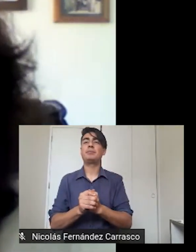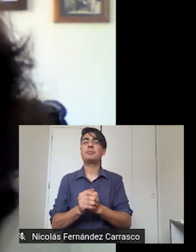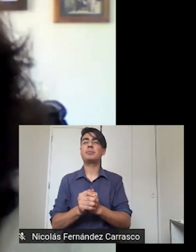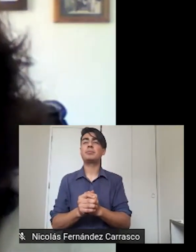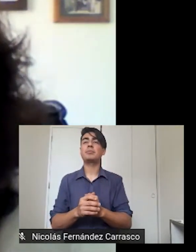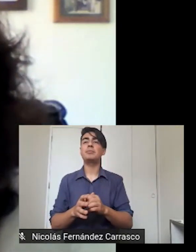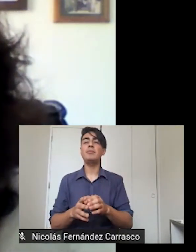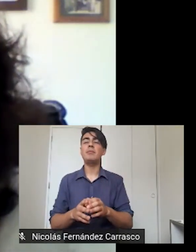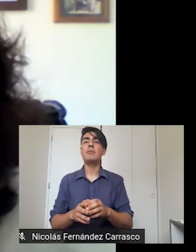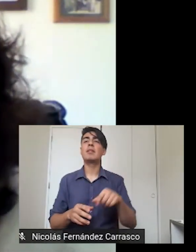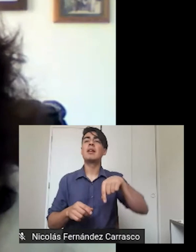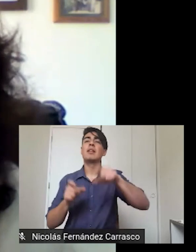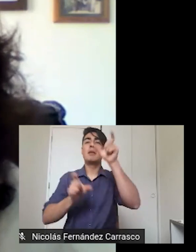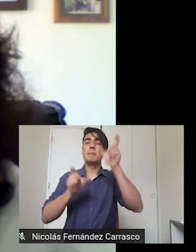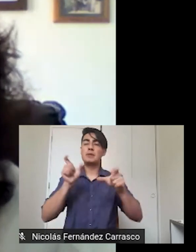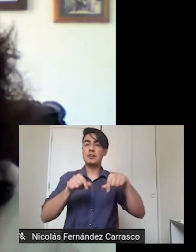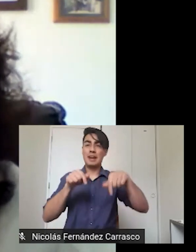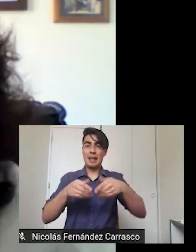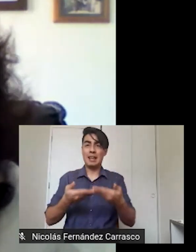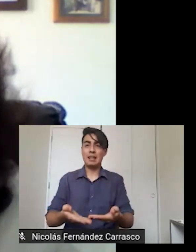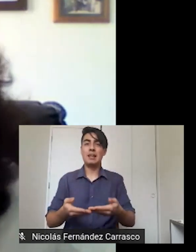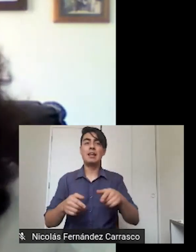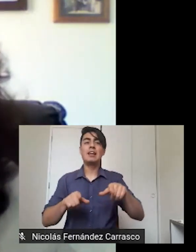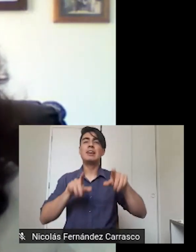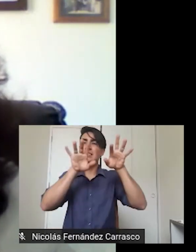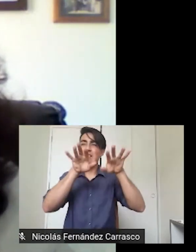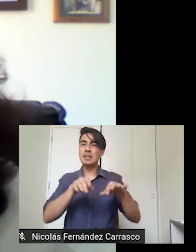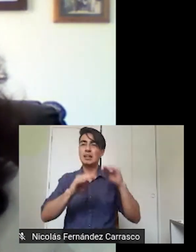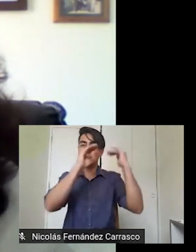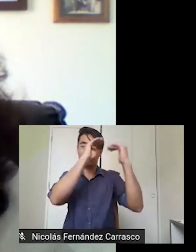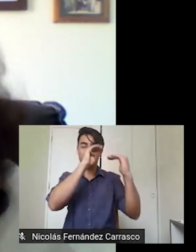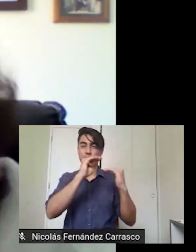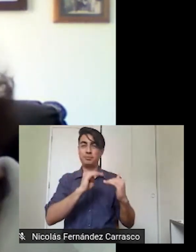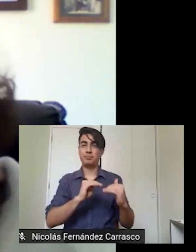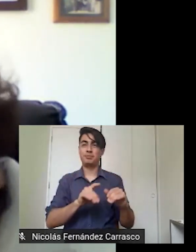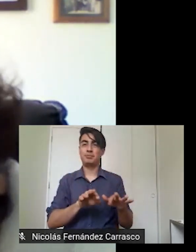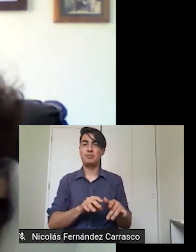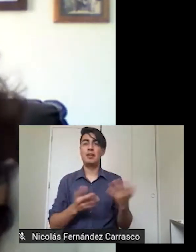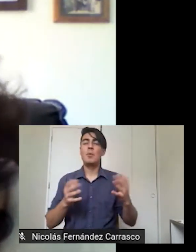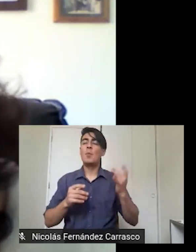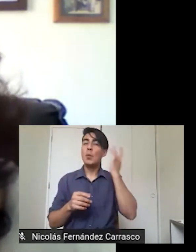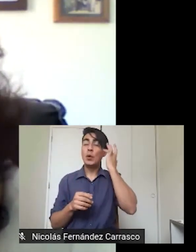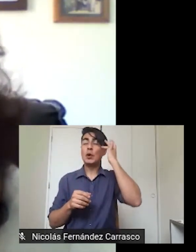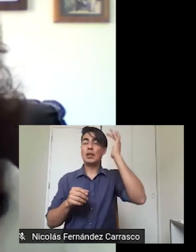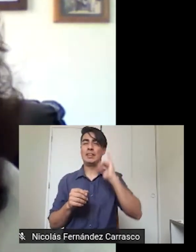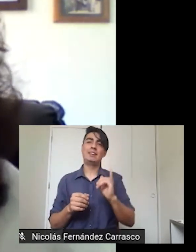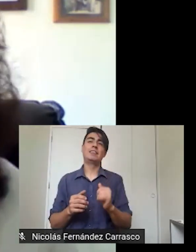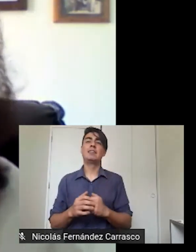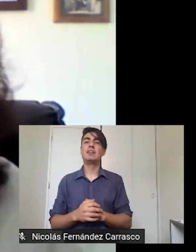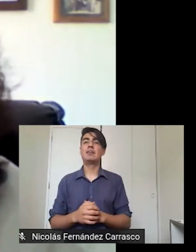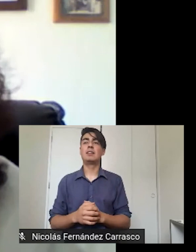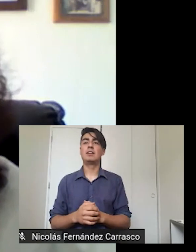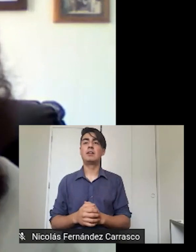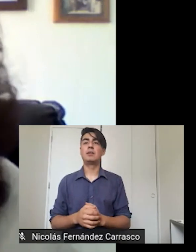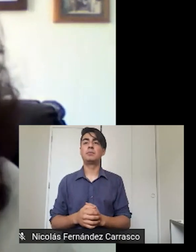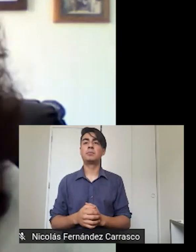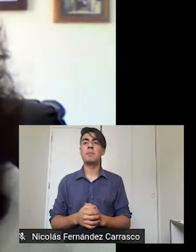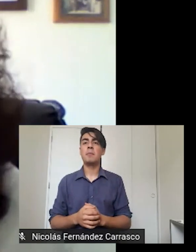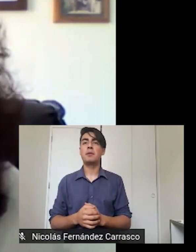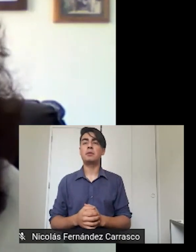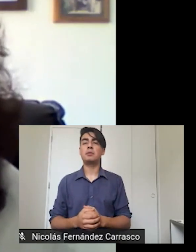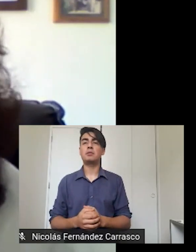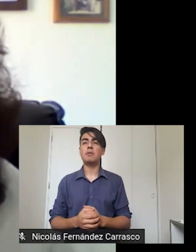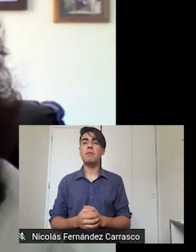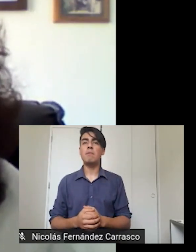muy contento, ¿no es cierto?, que aquí, gracias también a Alfredo porque ha traspasado los